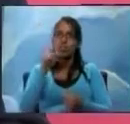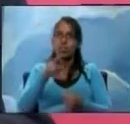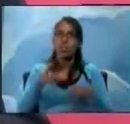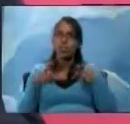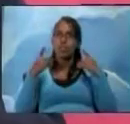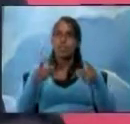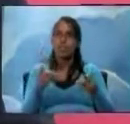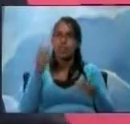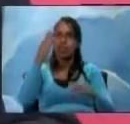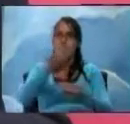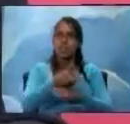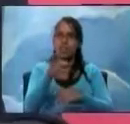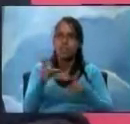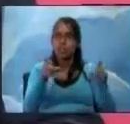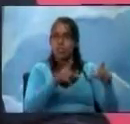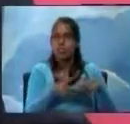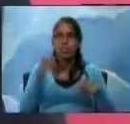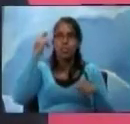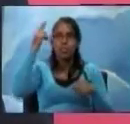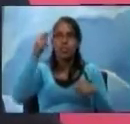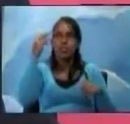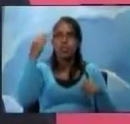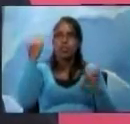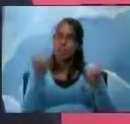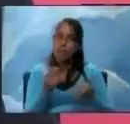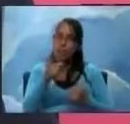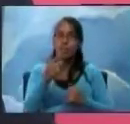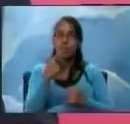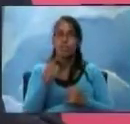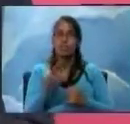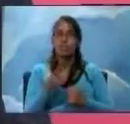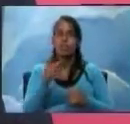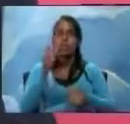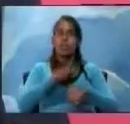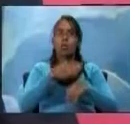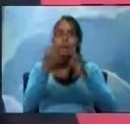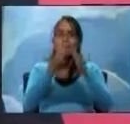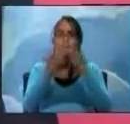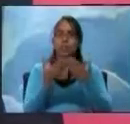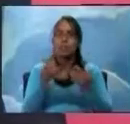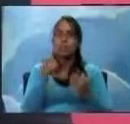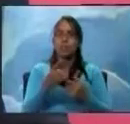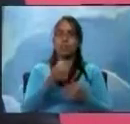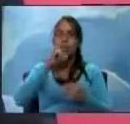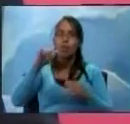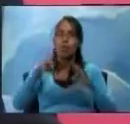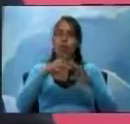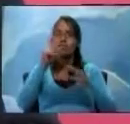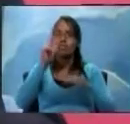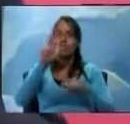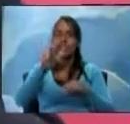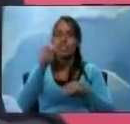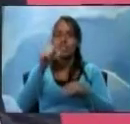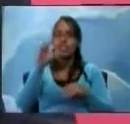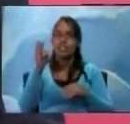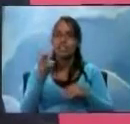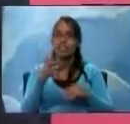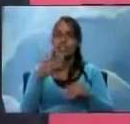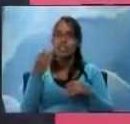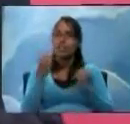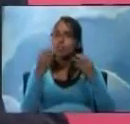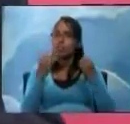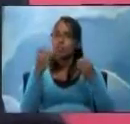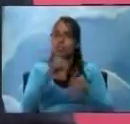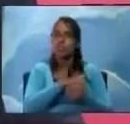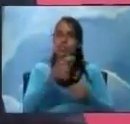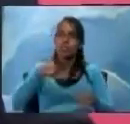usted debería entrar en tu cuarto y reflexionar a lo que acabas de decir. Porque la Biblia dice en Juan 3:17, resulta que muchos